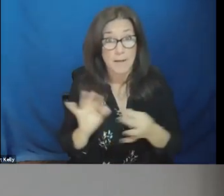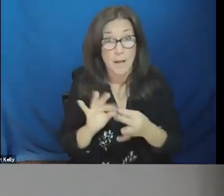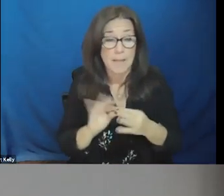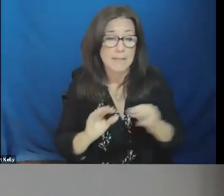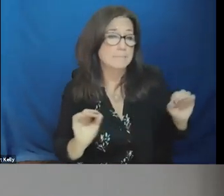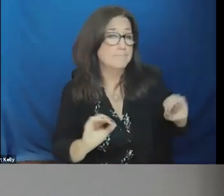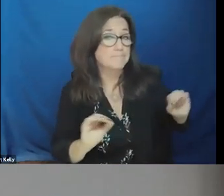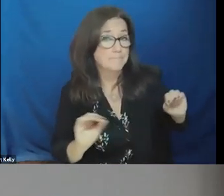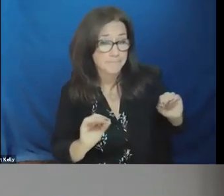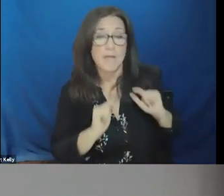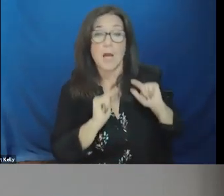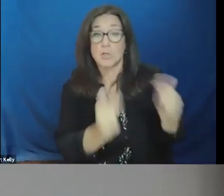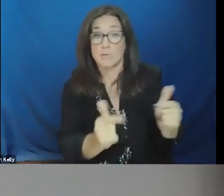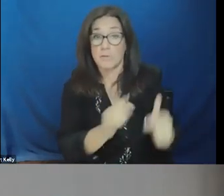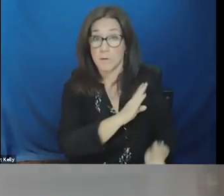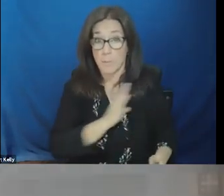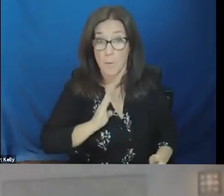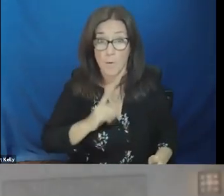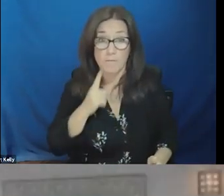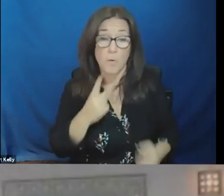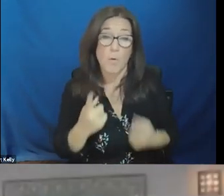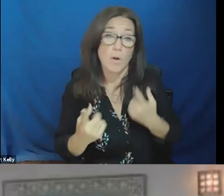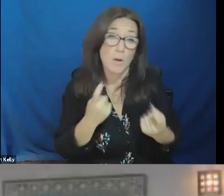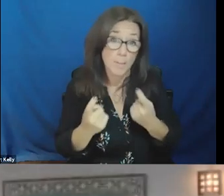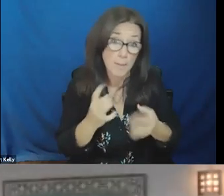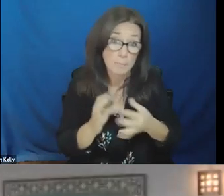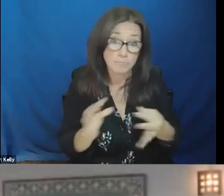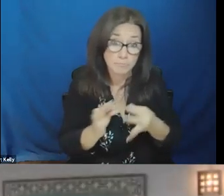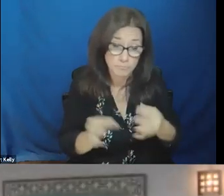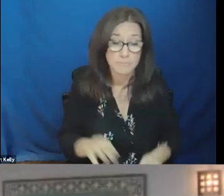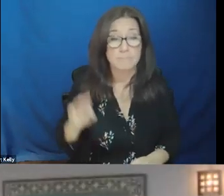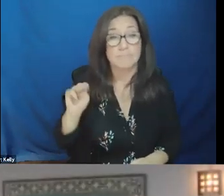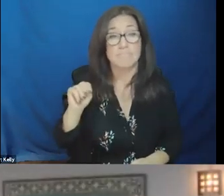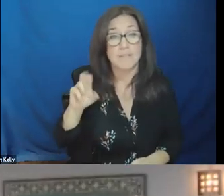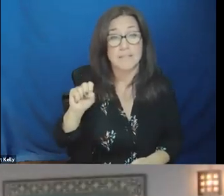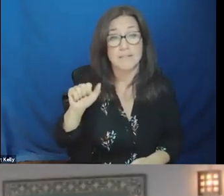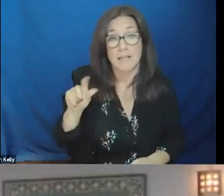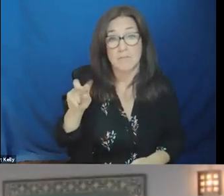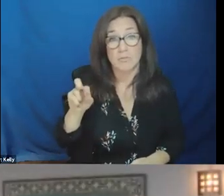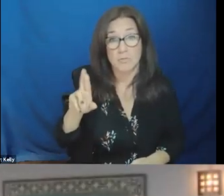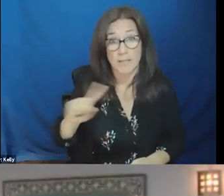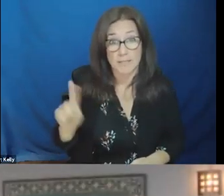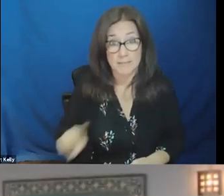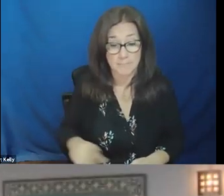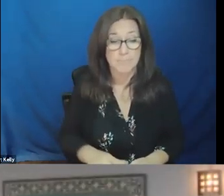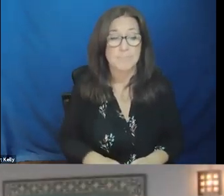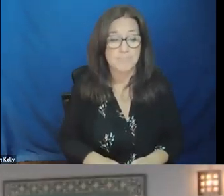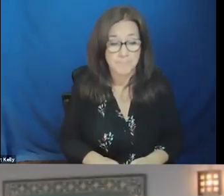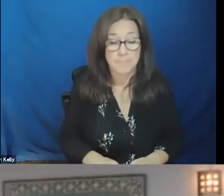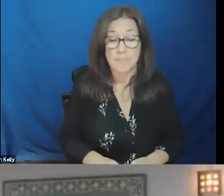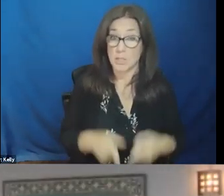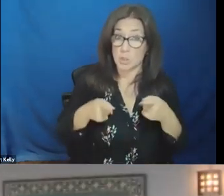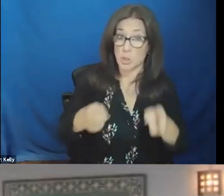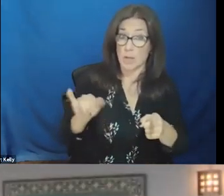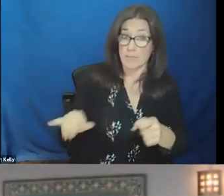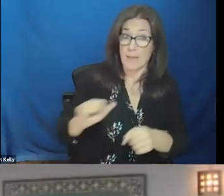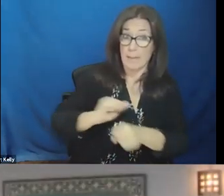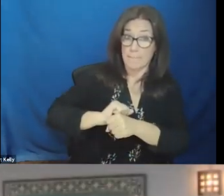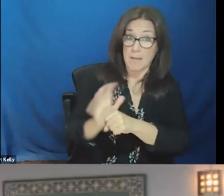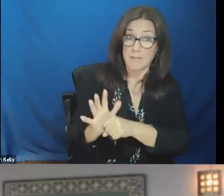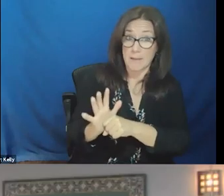personas que son muy importantes para nuestro equipo no hay comentario público muy bien entonces ahora le pasó la palabra de los miembros del consejo